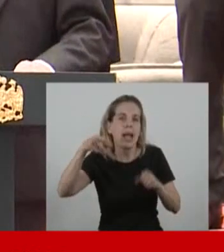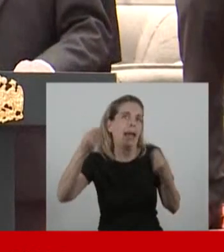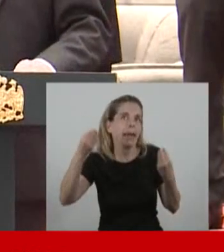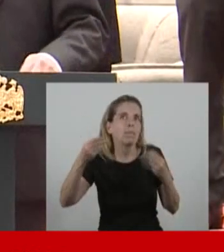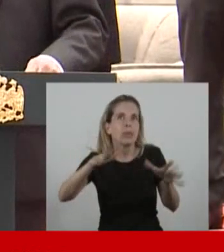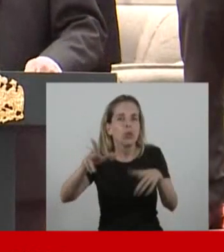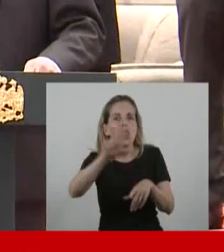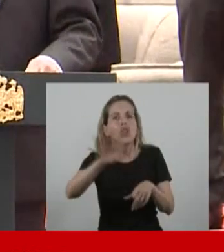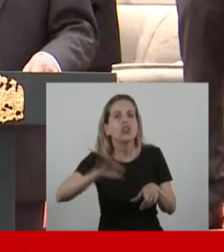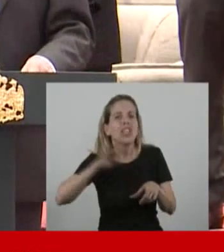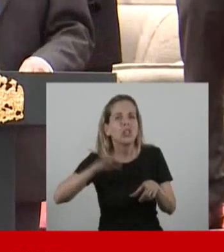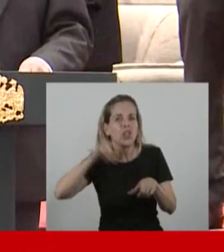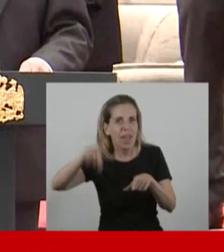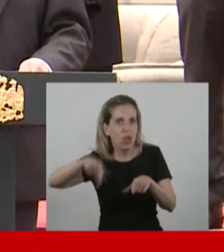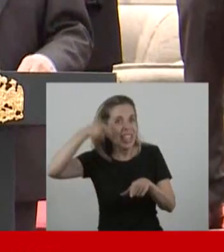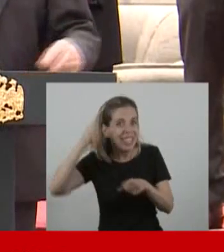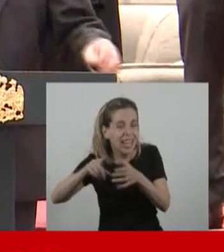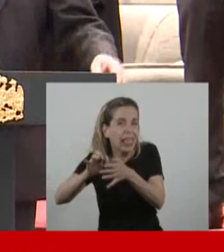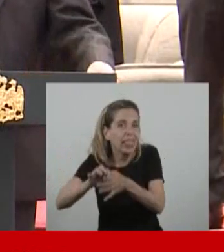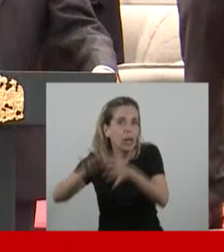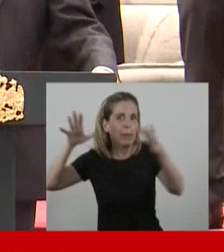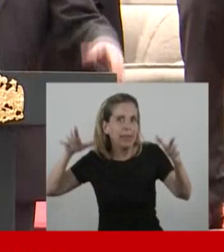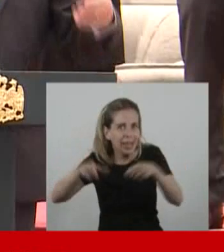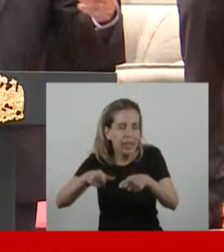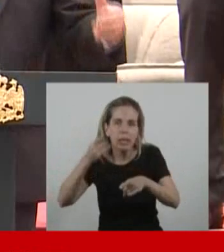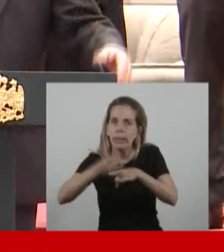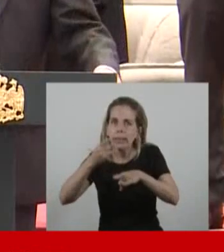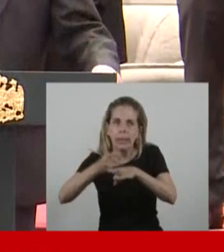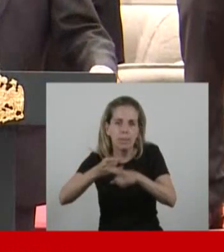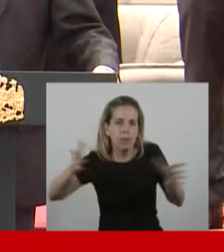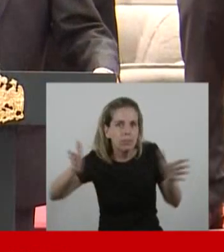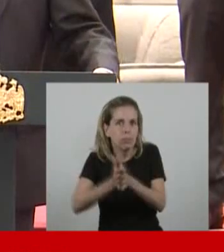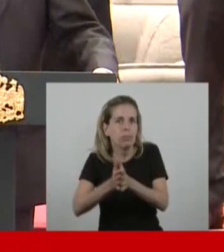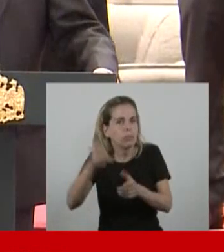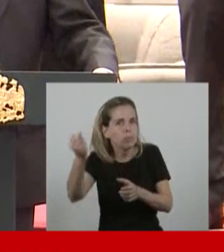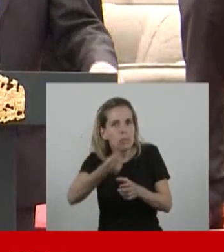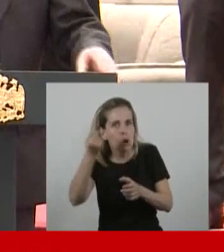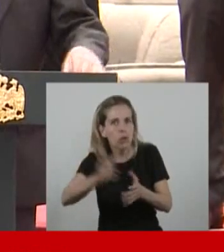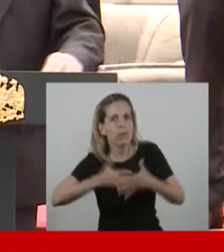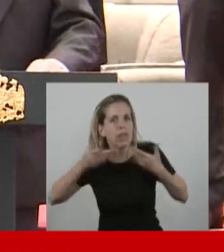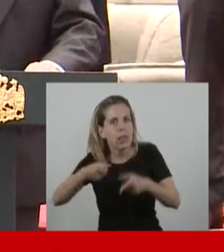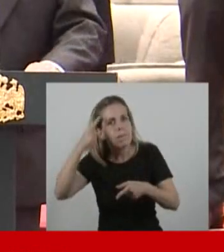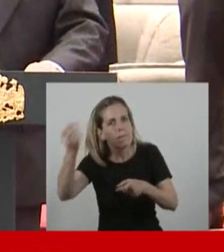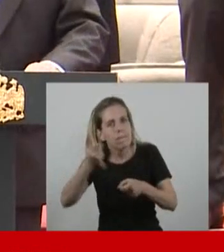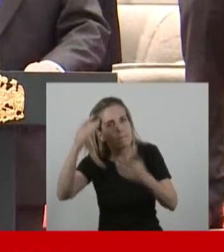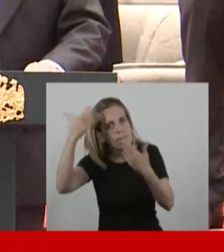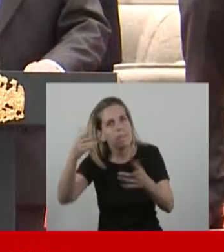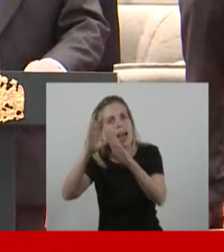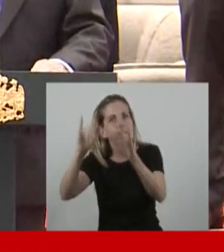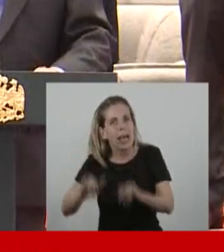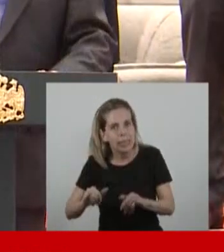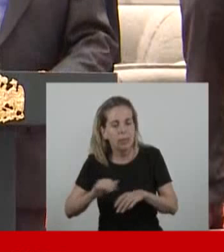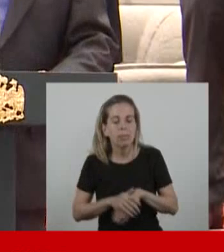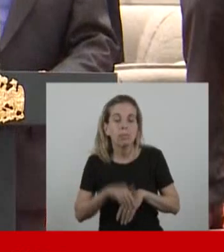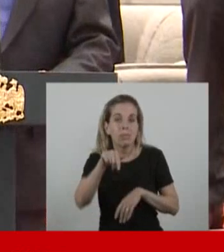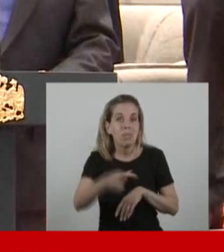de 200 años de vida independiente, hemos dejado de honrar y practicar la paz. Esta primera